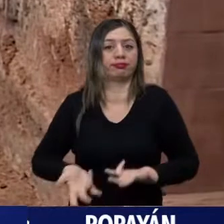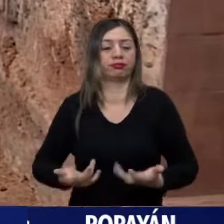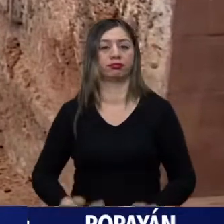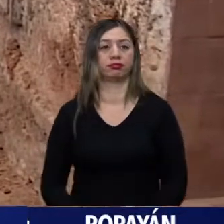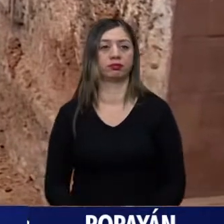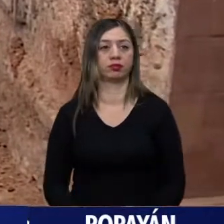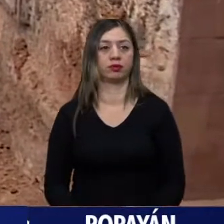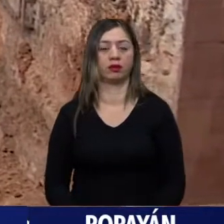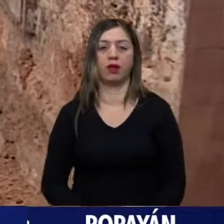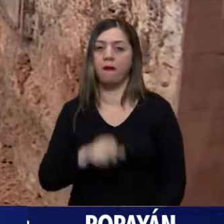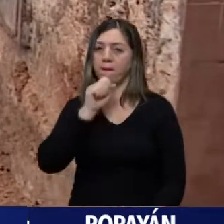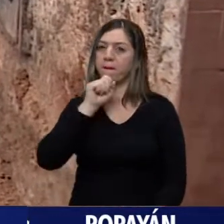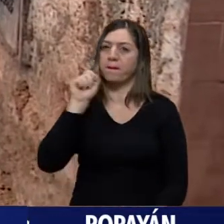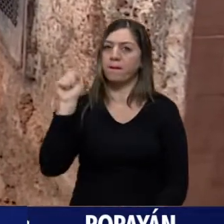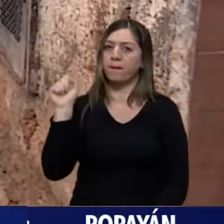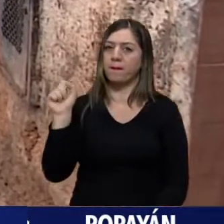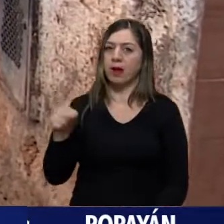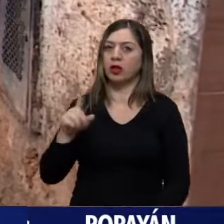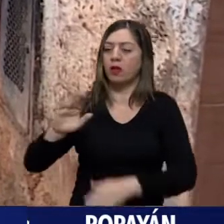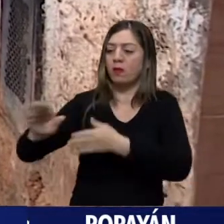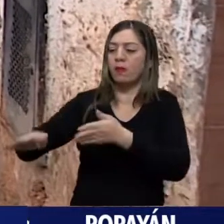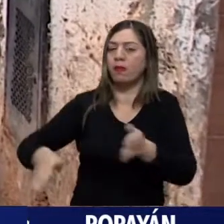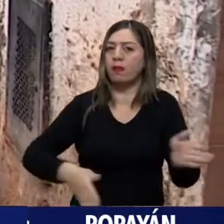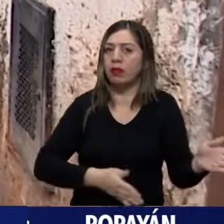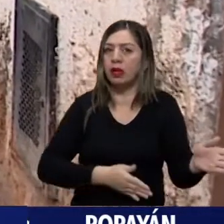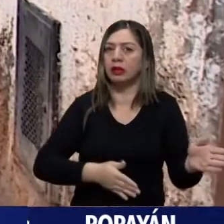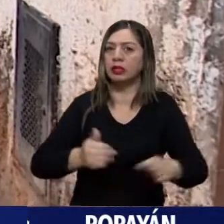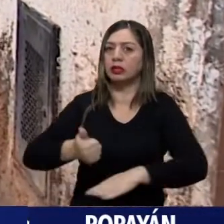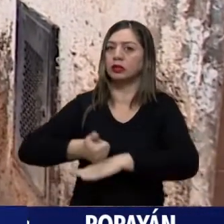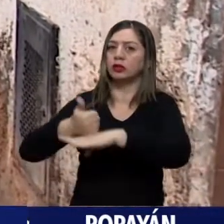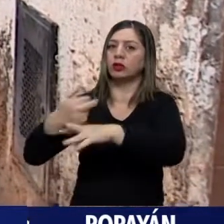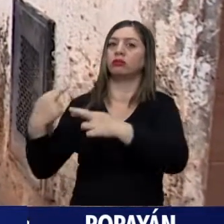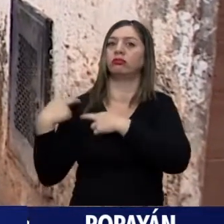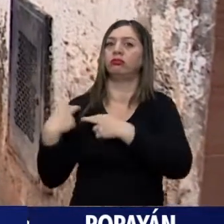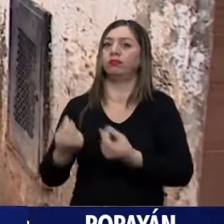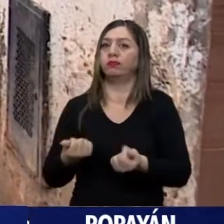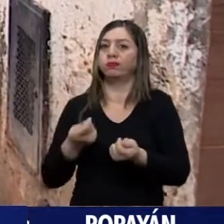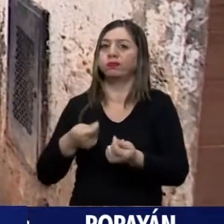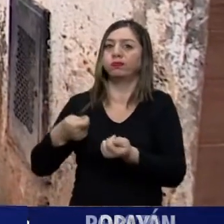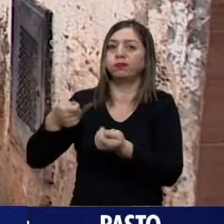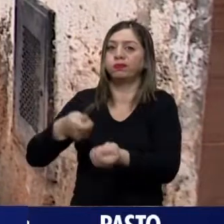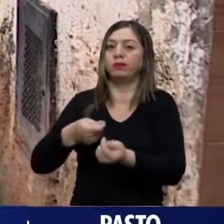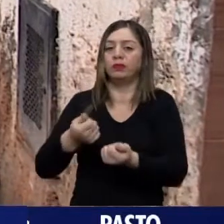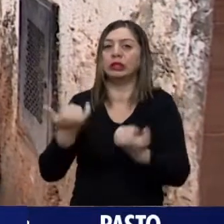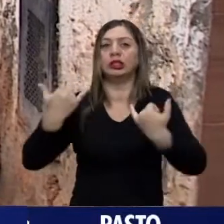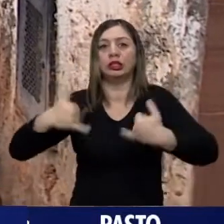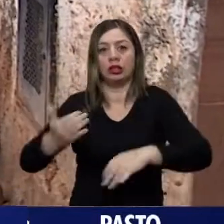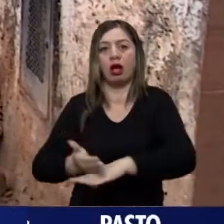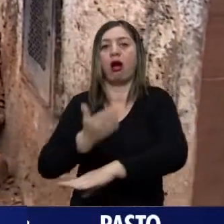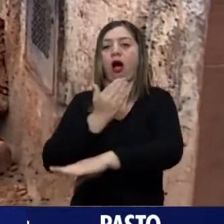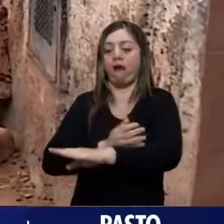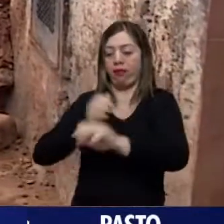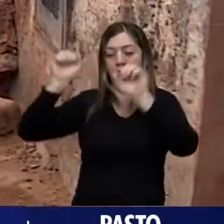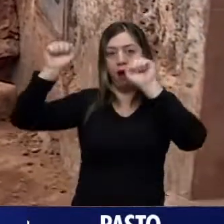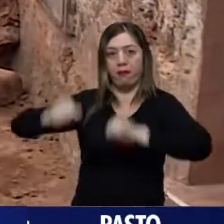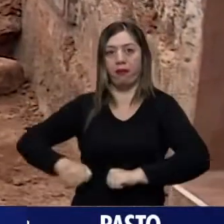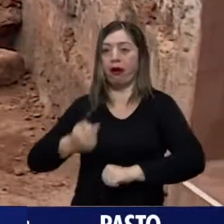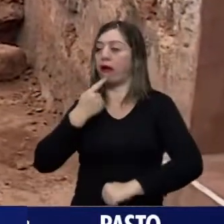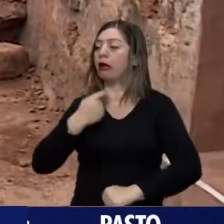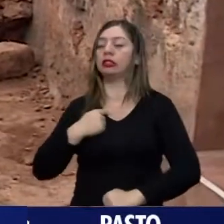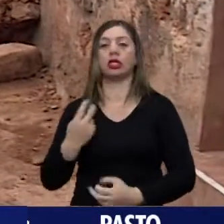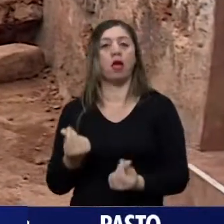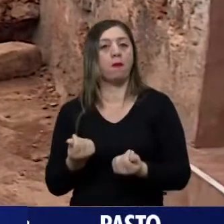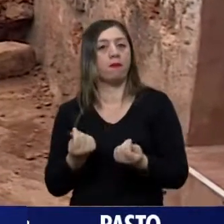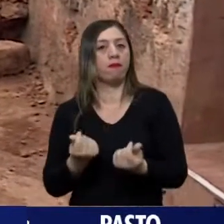Y pregúntale a planeación, ¿qué va a pasar con los recursos que ya estaban destinados para estos muros de aquí? Ahora dicen que ya no